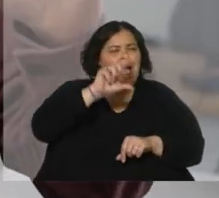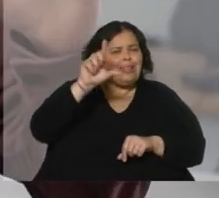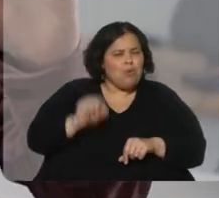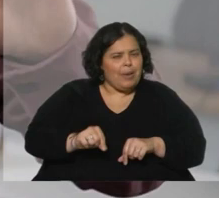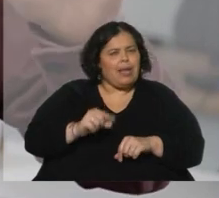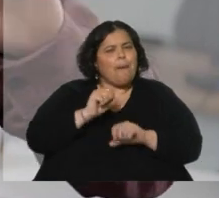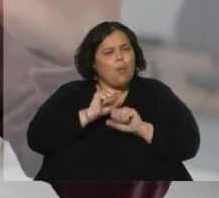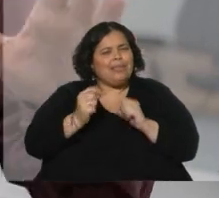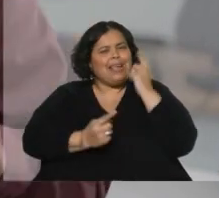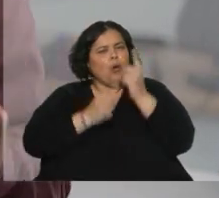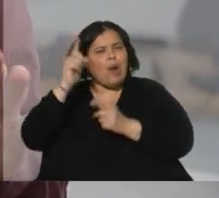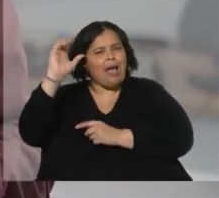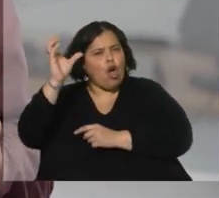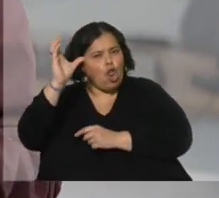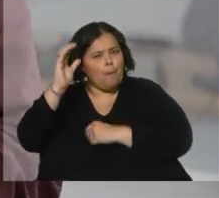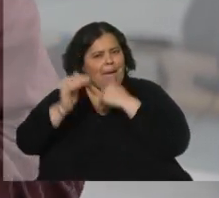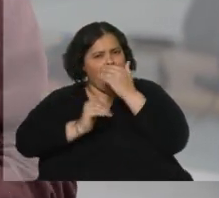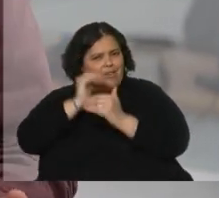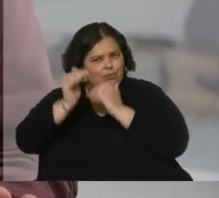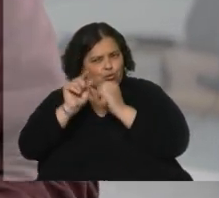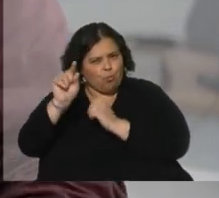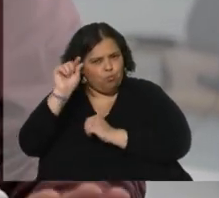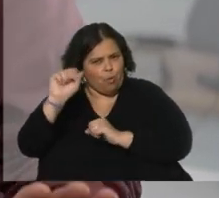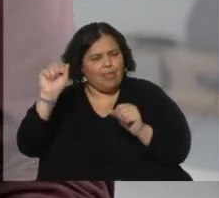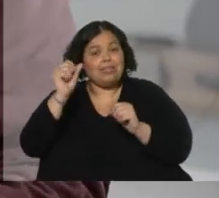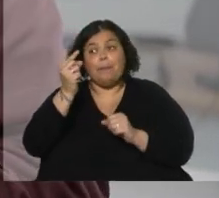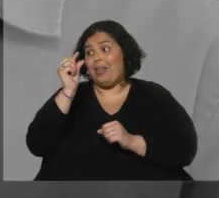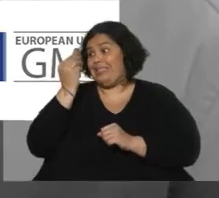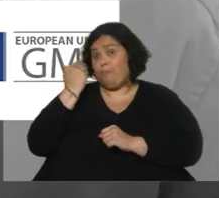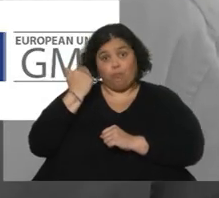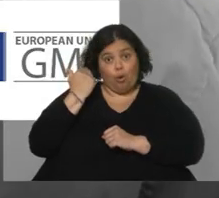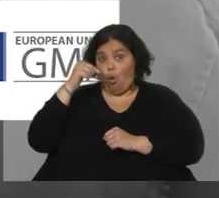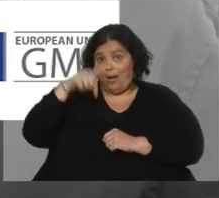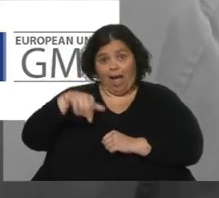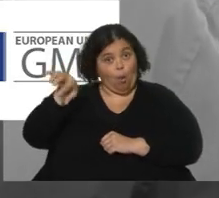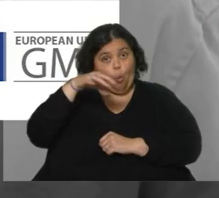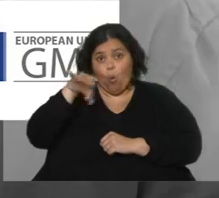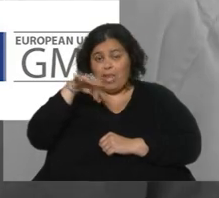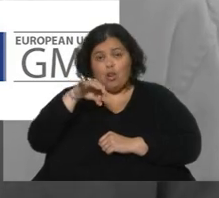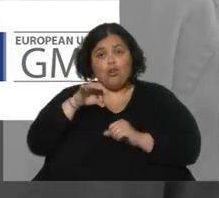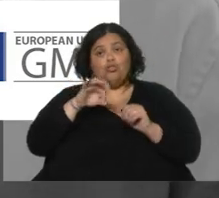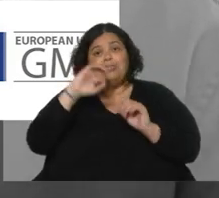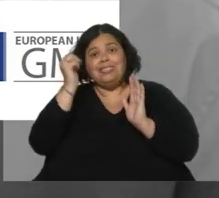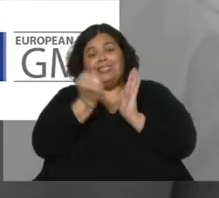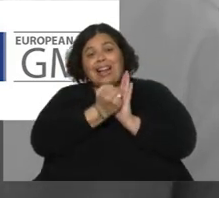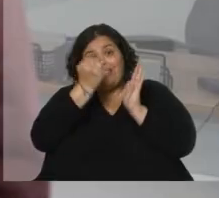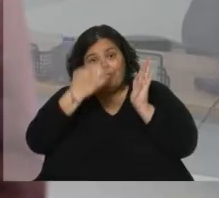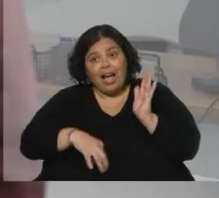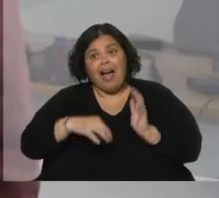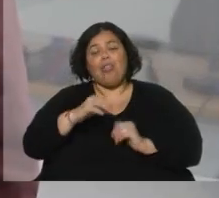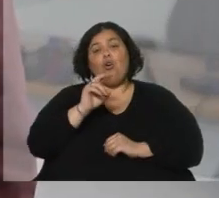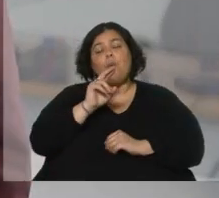puede haber alguna en Colombia que haya avanzado en ese sentido, pero hasta hace poquito éramos los únicos con certificación EUGMP